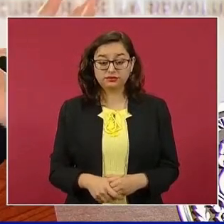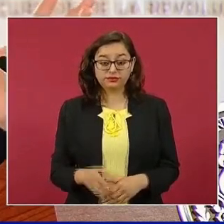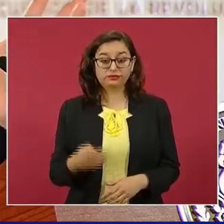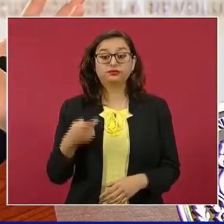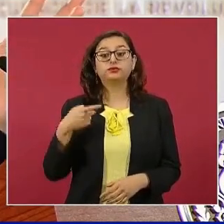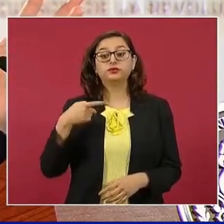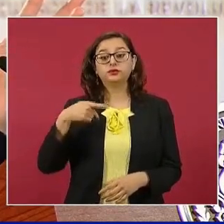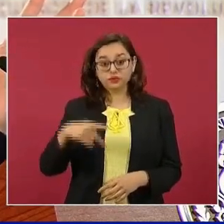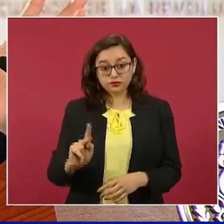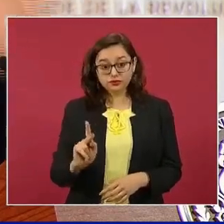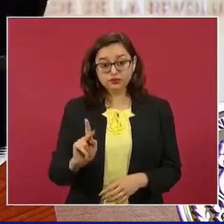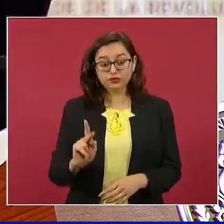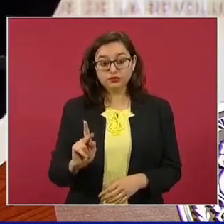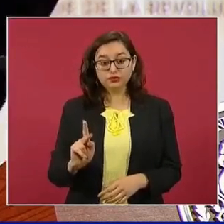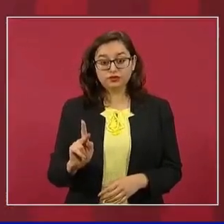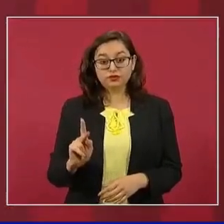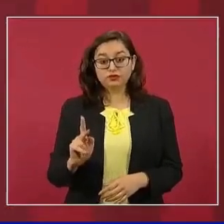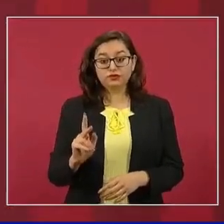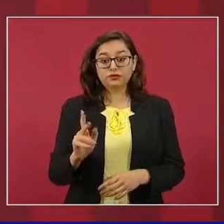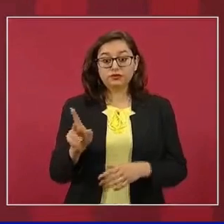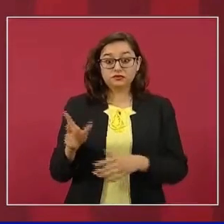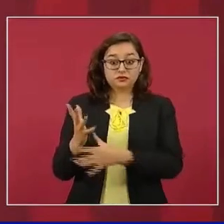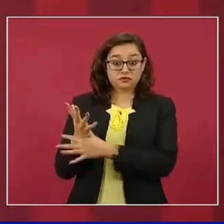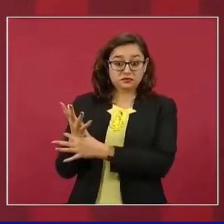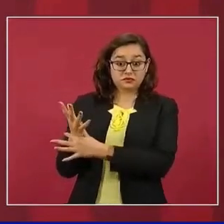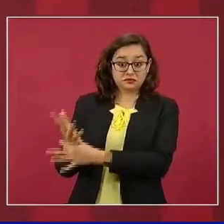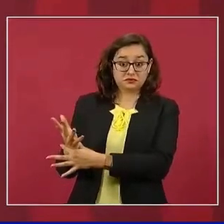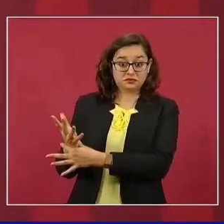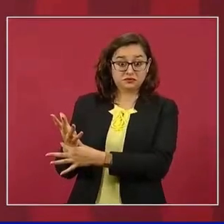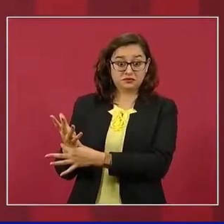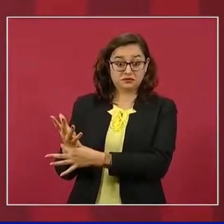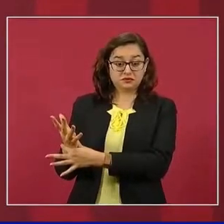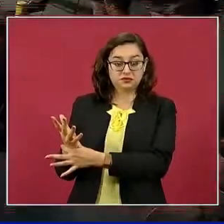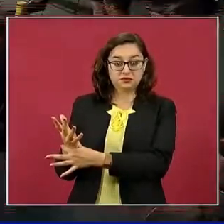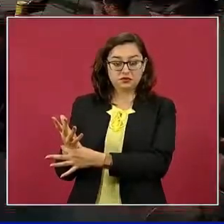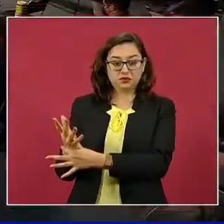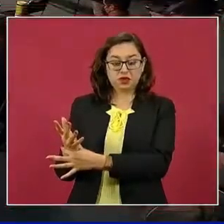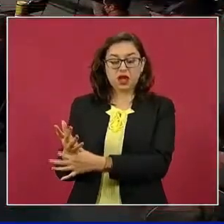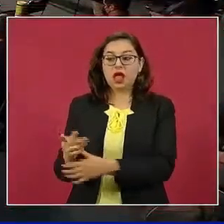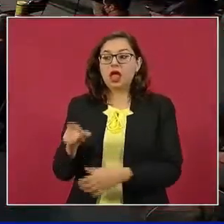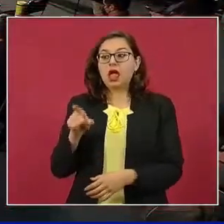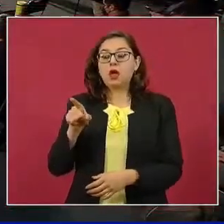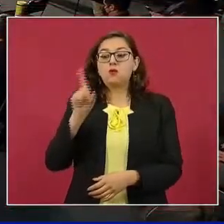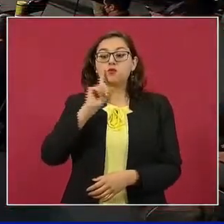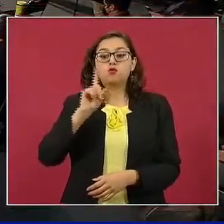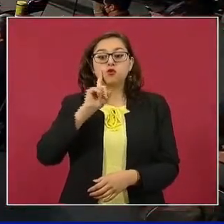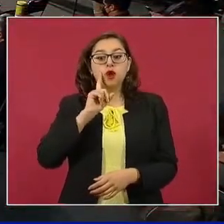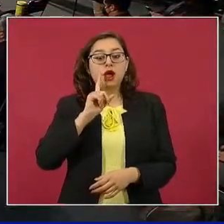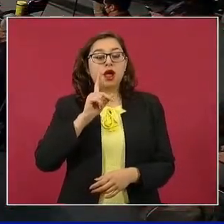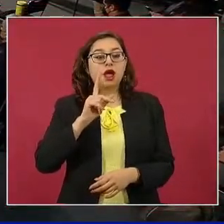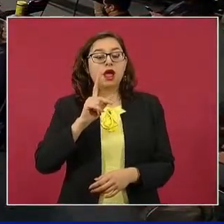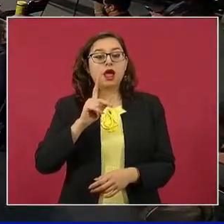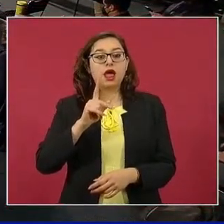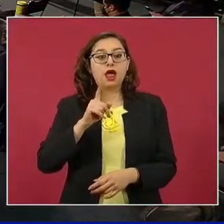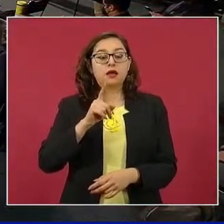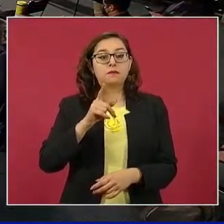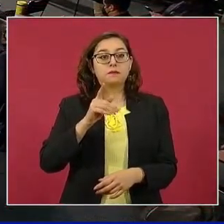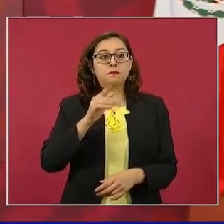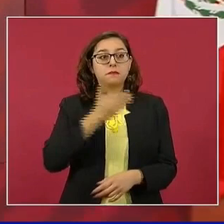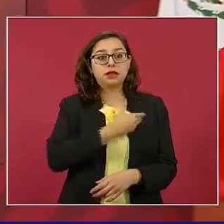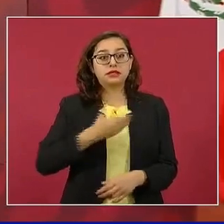Pero dice, fue a pedir protección al